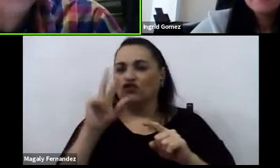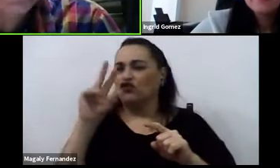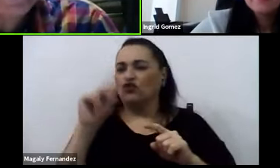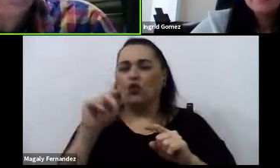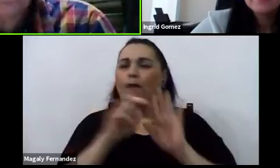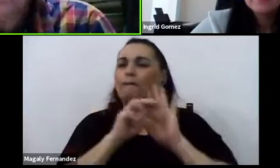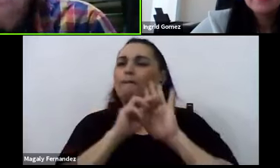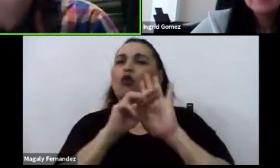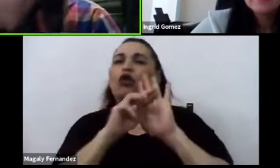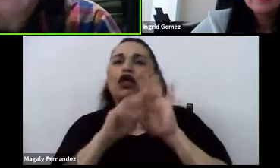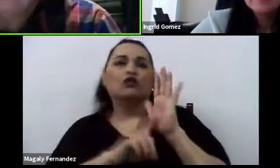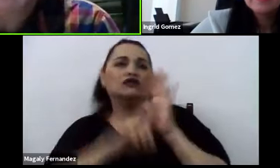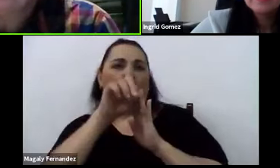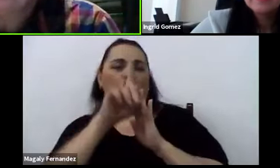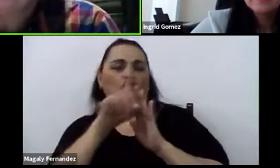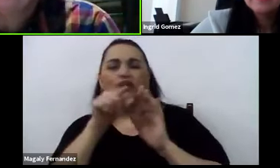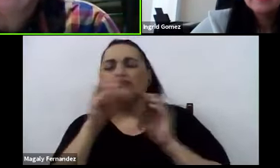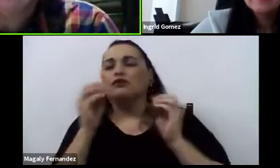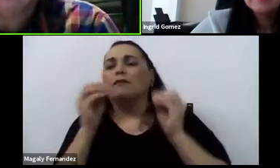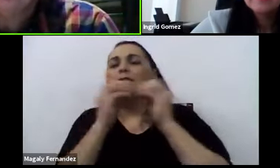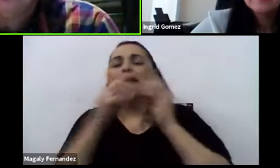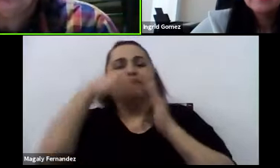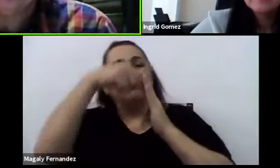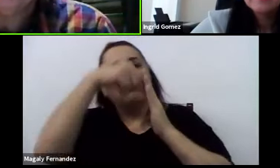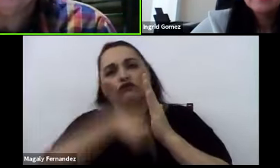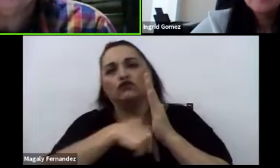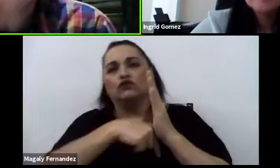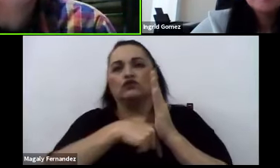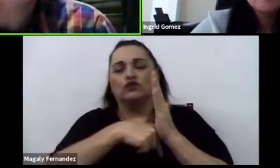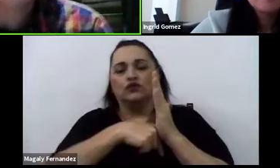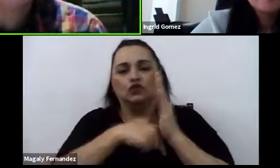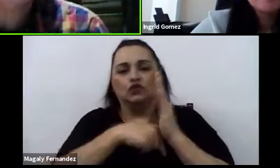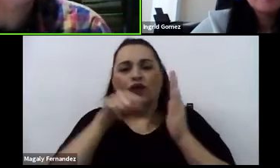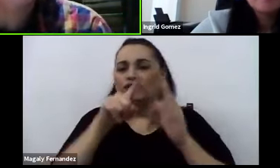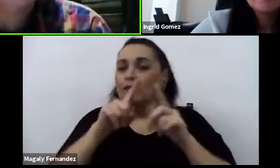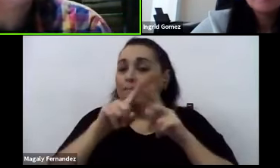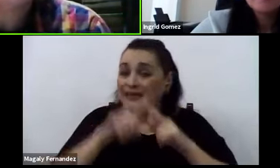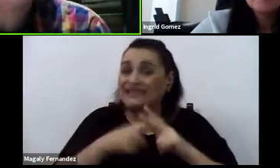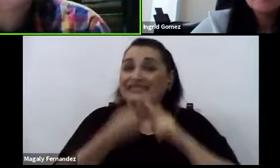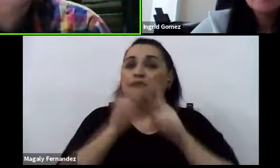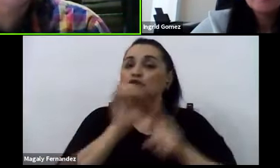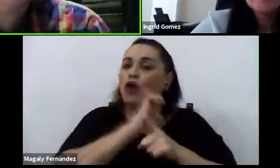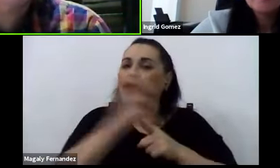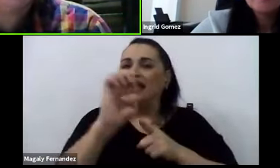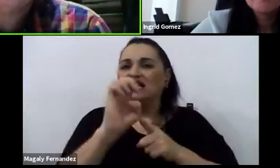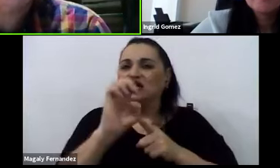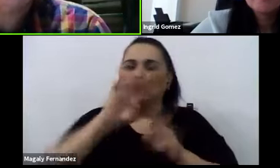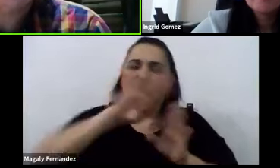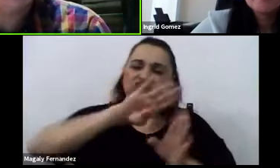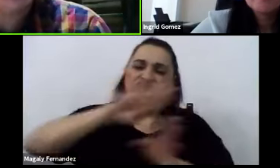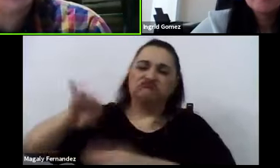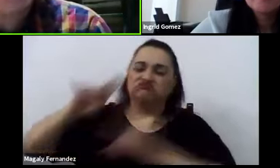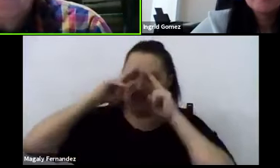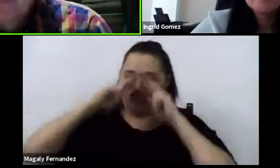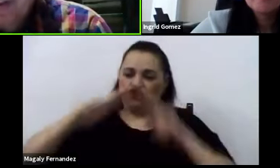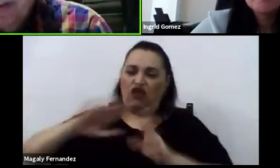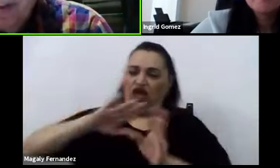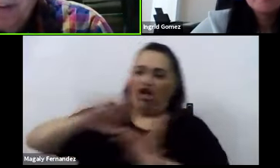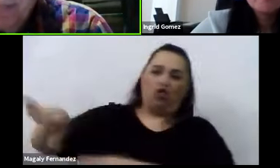modelo de desarrollo, es algo mucho más profundo. Es un principio ético ignorado desde hace mucho tiempo